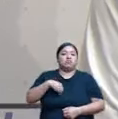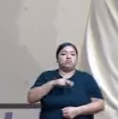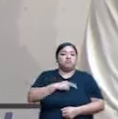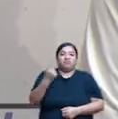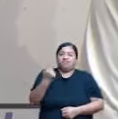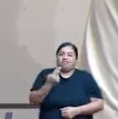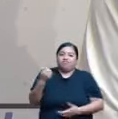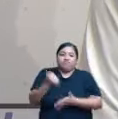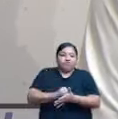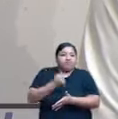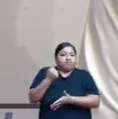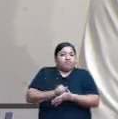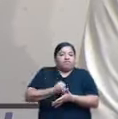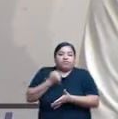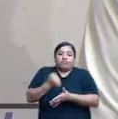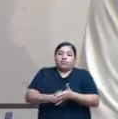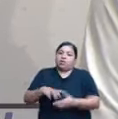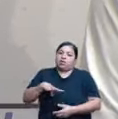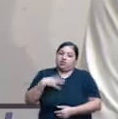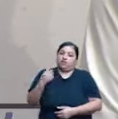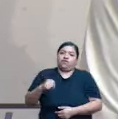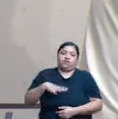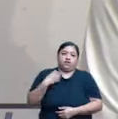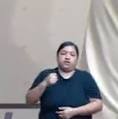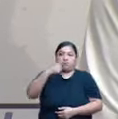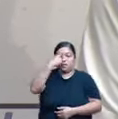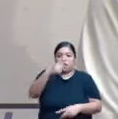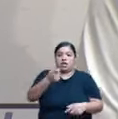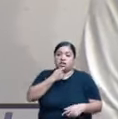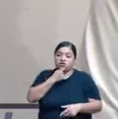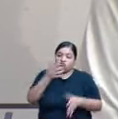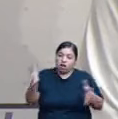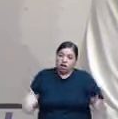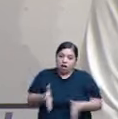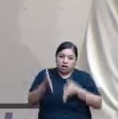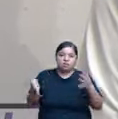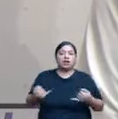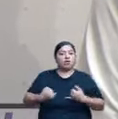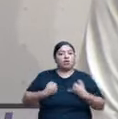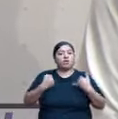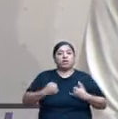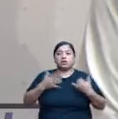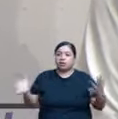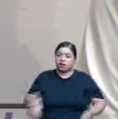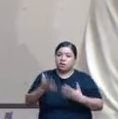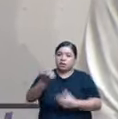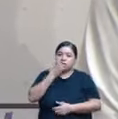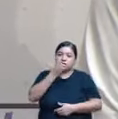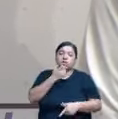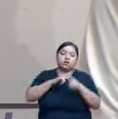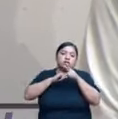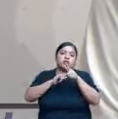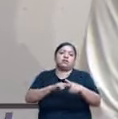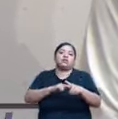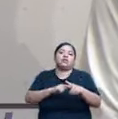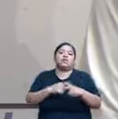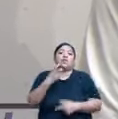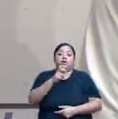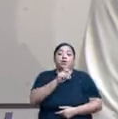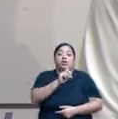poner todo nuestro empeño para impulsar a nuestra niñez y a nuestros jóvenes para que asistan a la escuela. Por esta razón, el